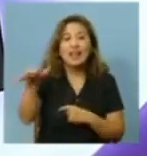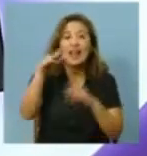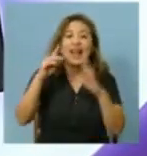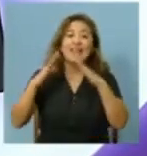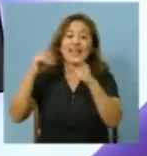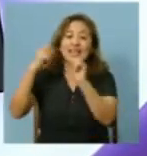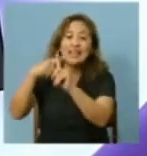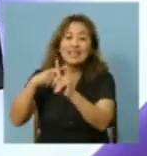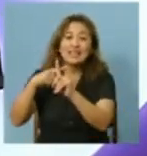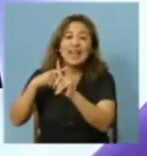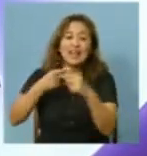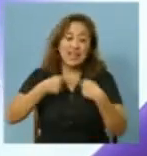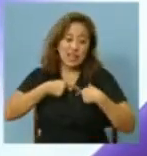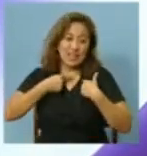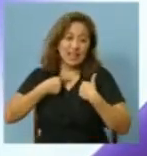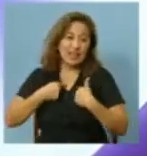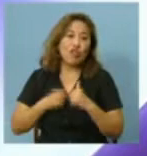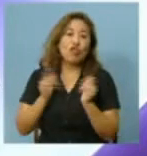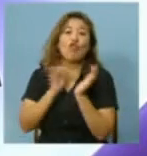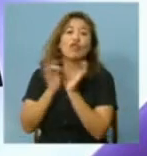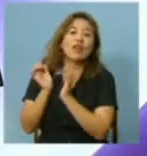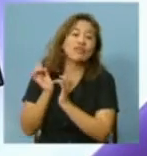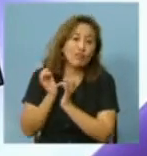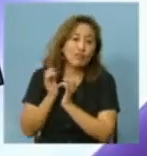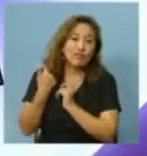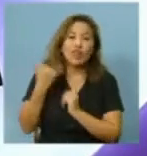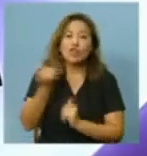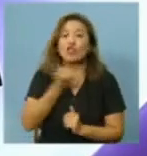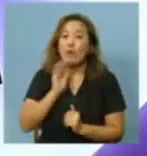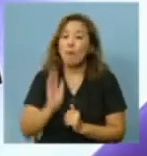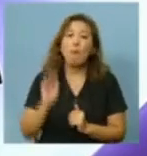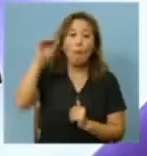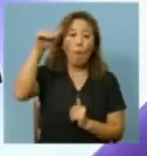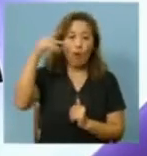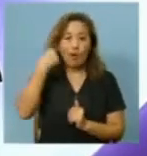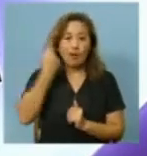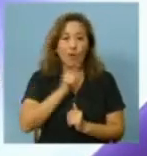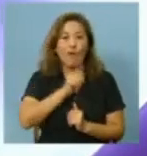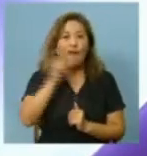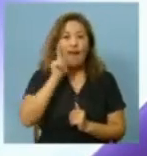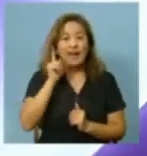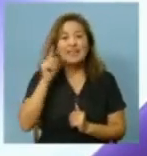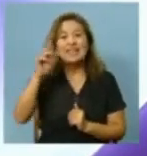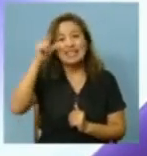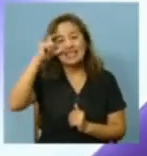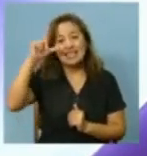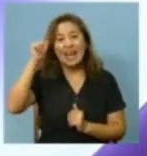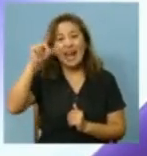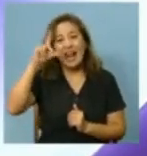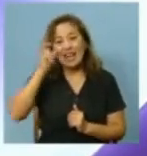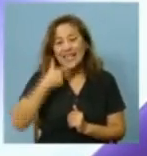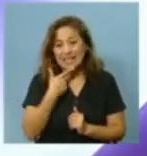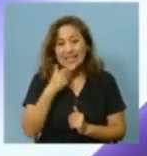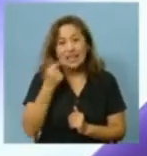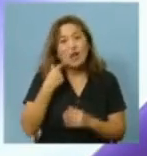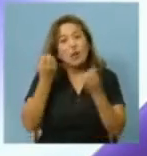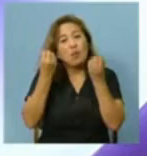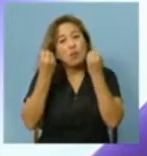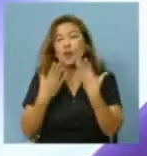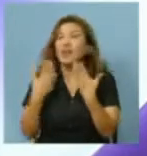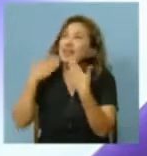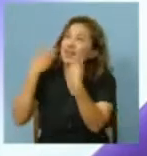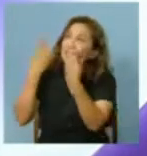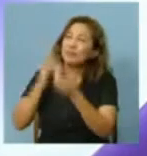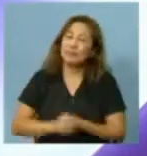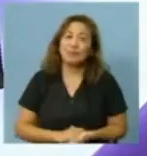Parroquia Sagrado Corazón de Jesús del barrio Mariano Moreno. Ahí está Jorge Reales con el móvil. Jorge, ¿cómo te va?